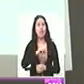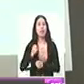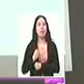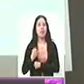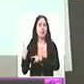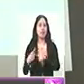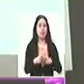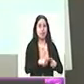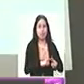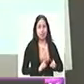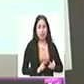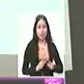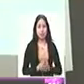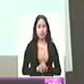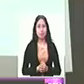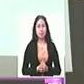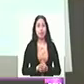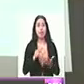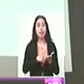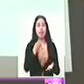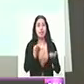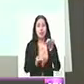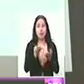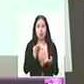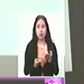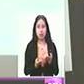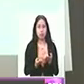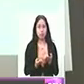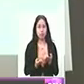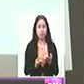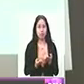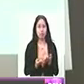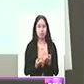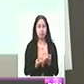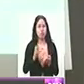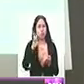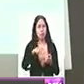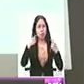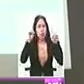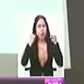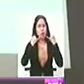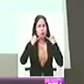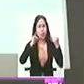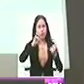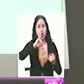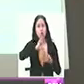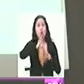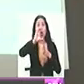y otros. En este estudio no se logró una información completa, hay